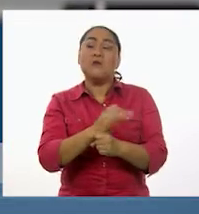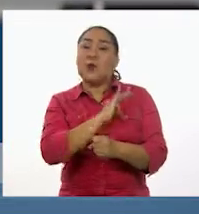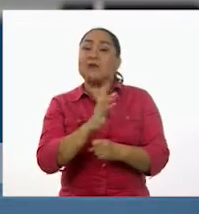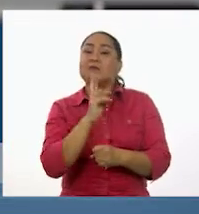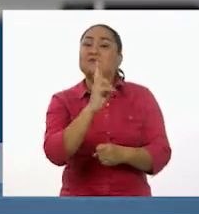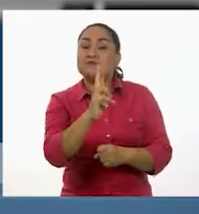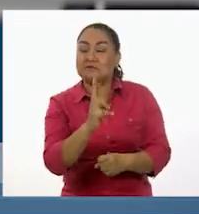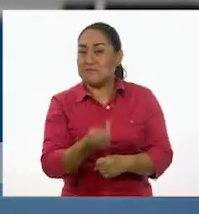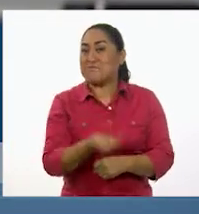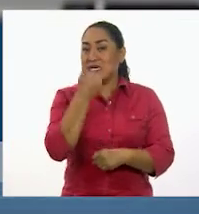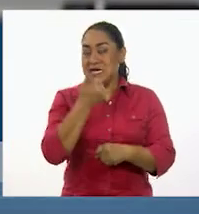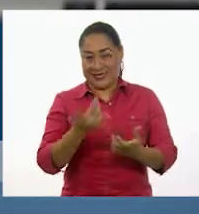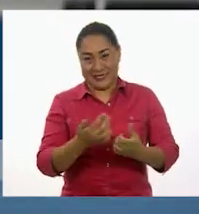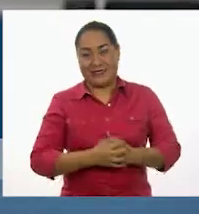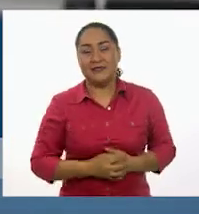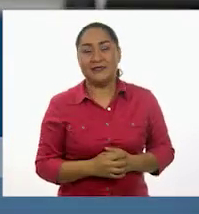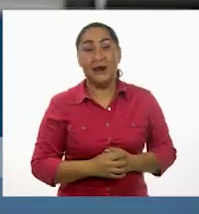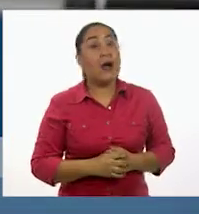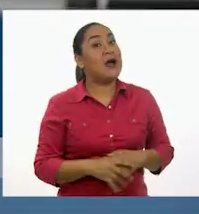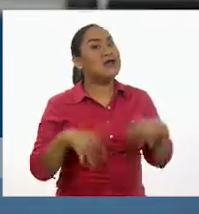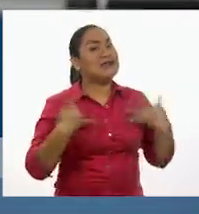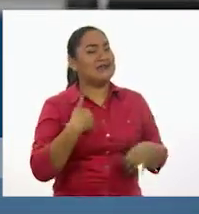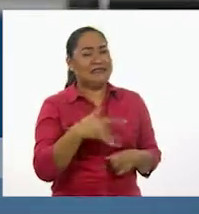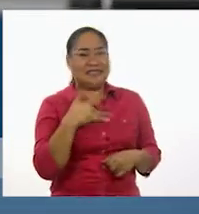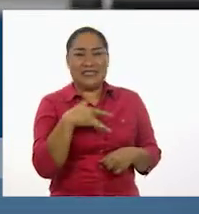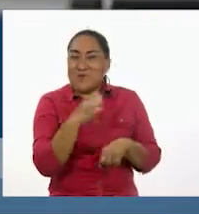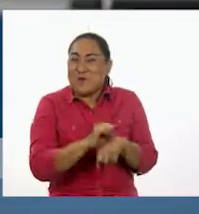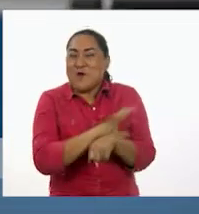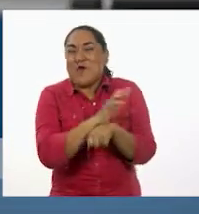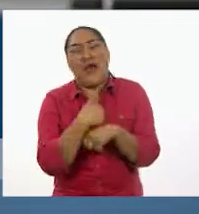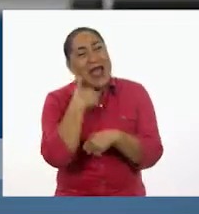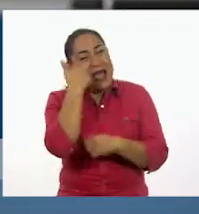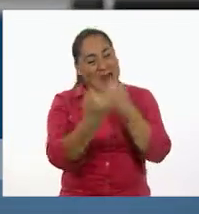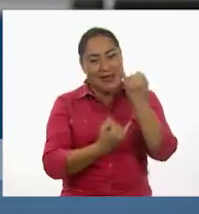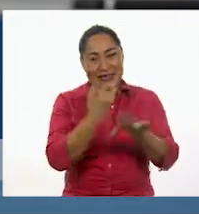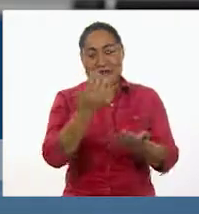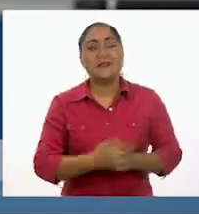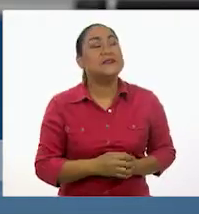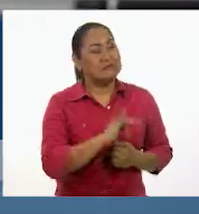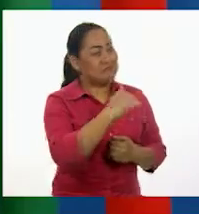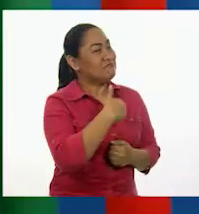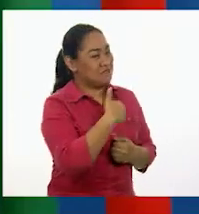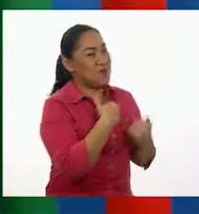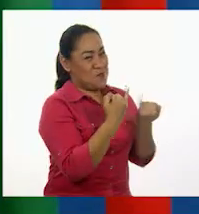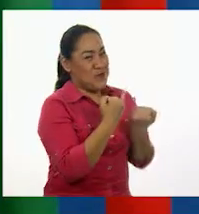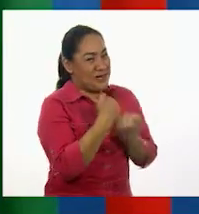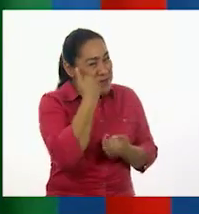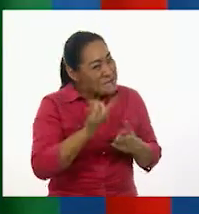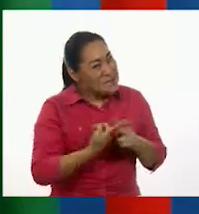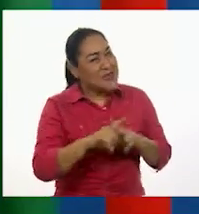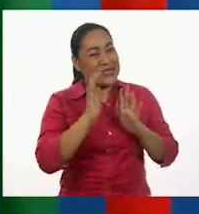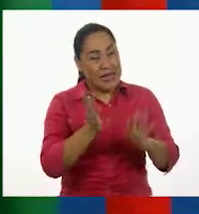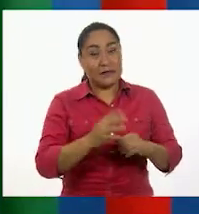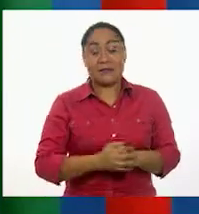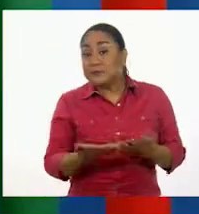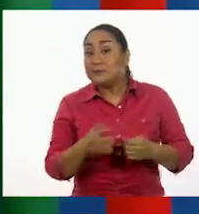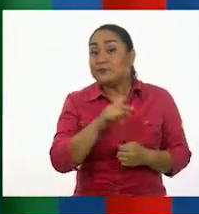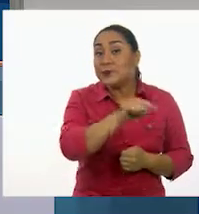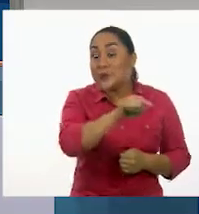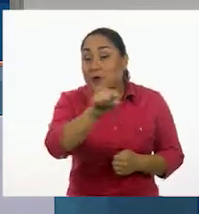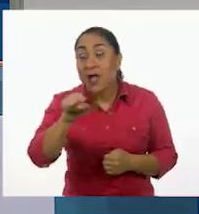contestar primero. Suena muy emocionante, ya lo quiero hacer. Sí, maestra, yo también. Ya, quiero empezar. Y ustedes en